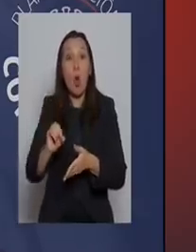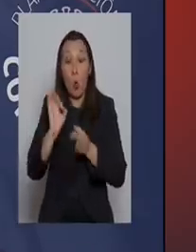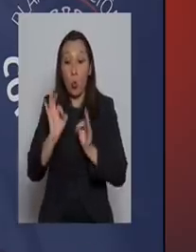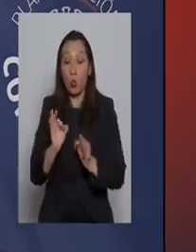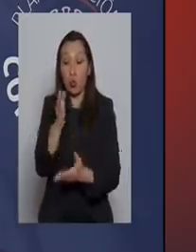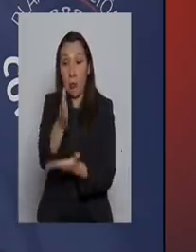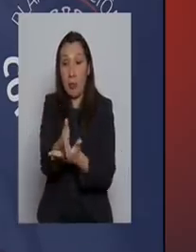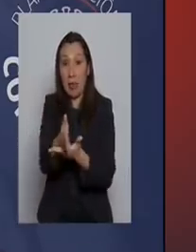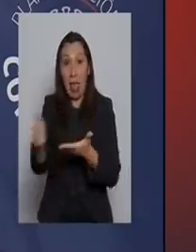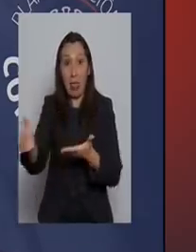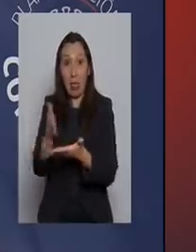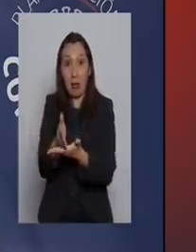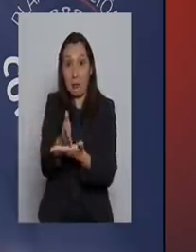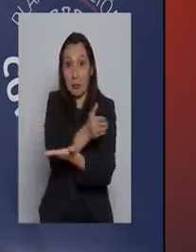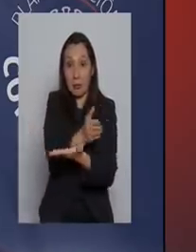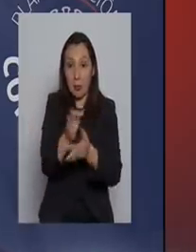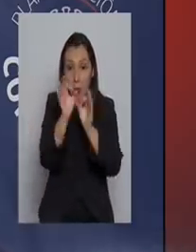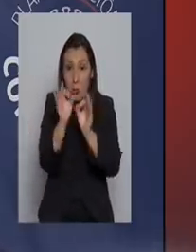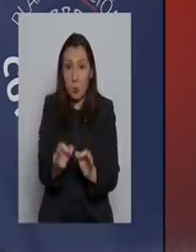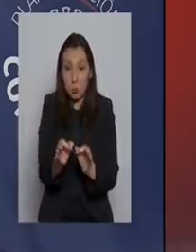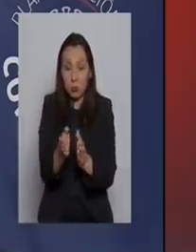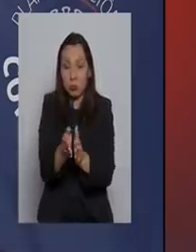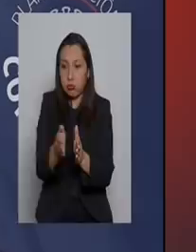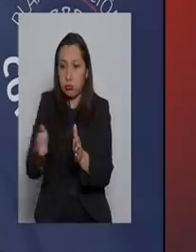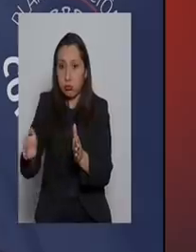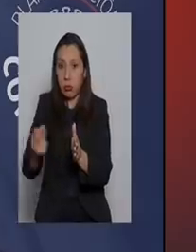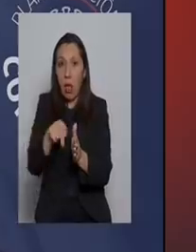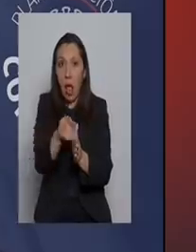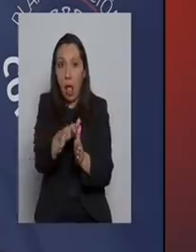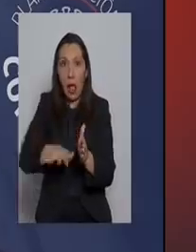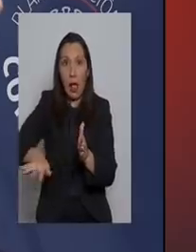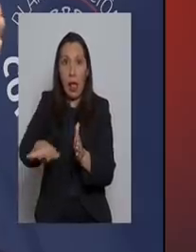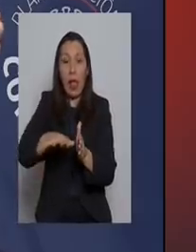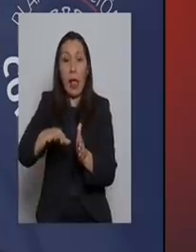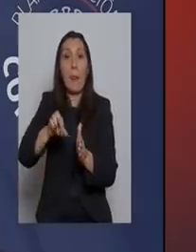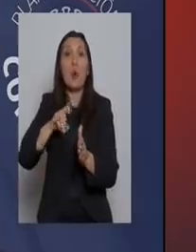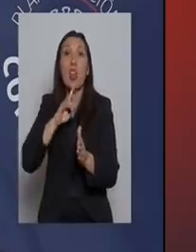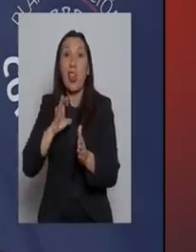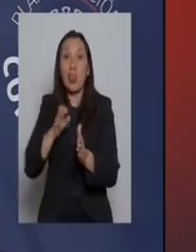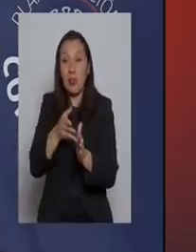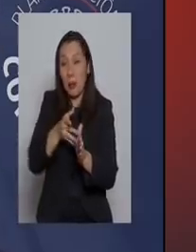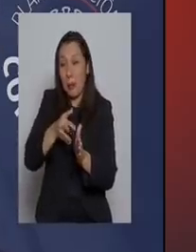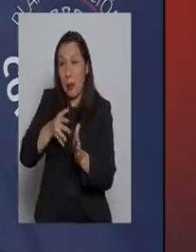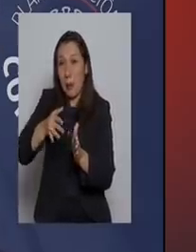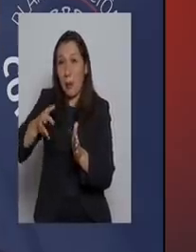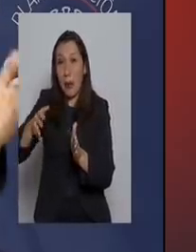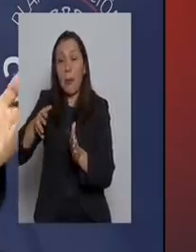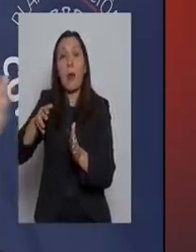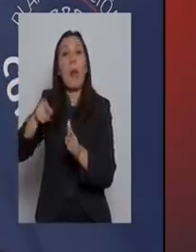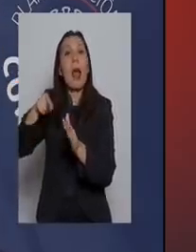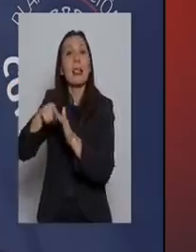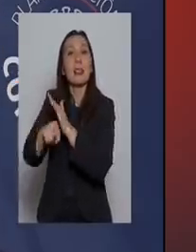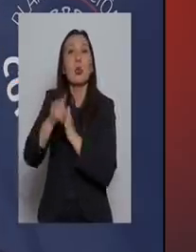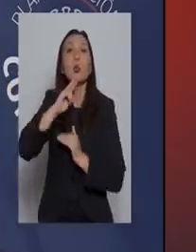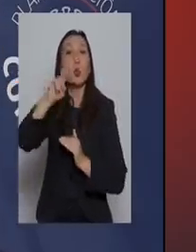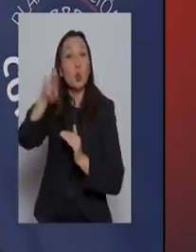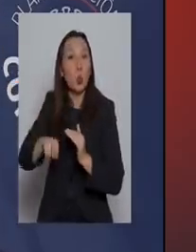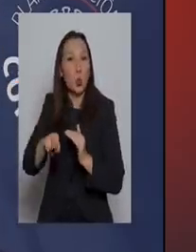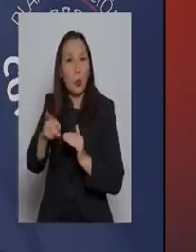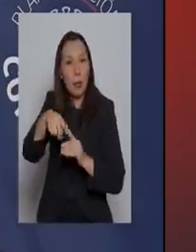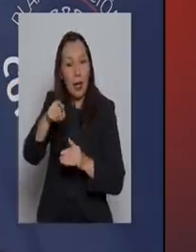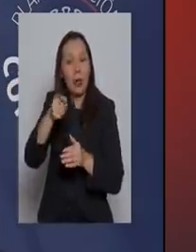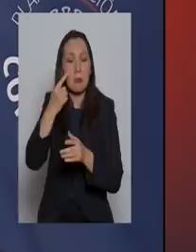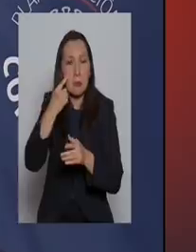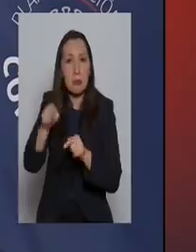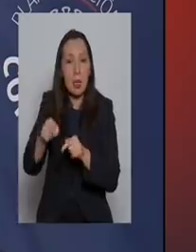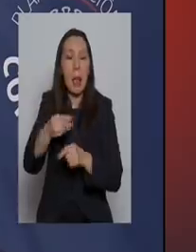en prácticamente dos mitades equivalentes, todo lo que está hacia el poniente, hacia el acceso sur, digámoslo así,